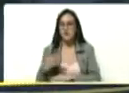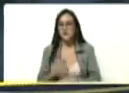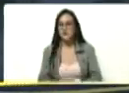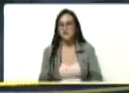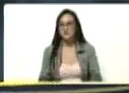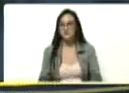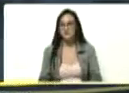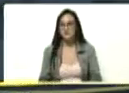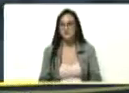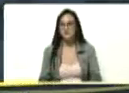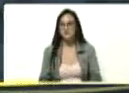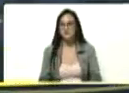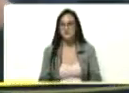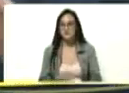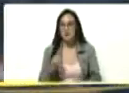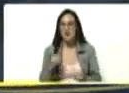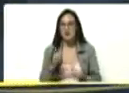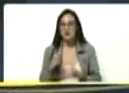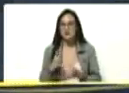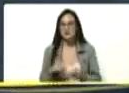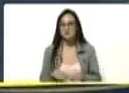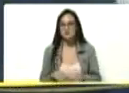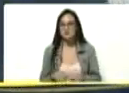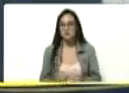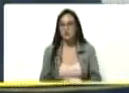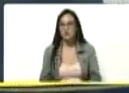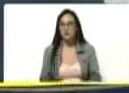para que se produjera el milagro.